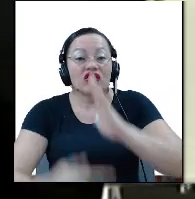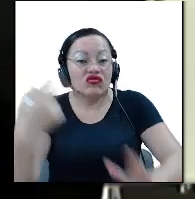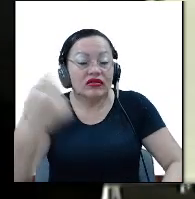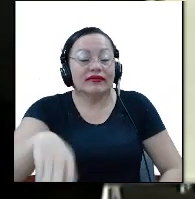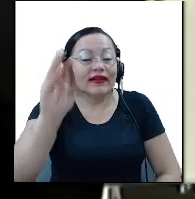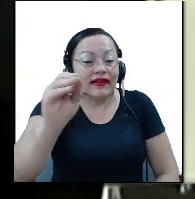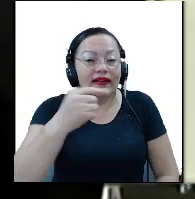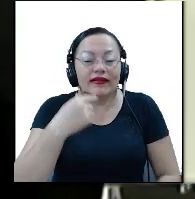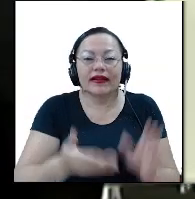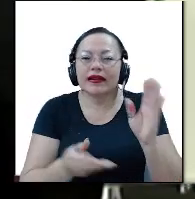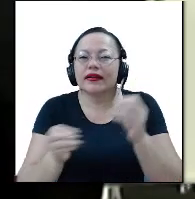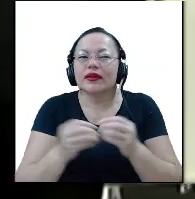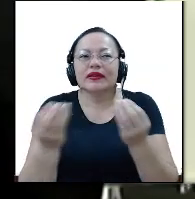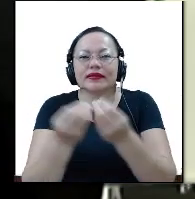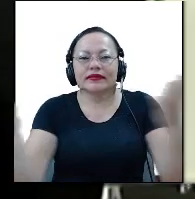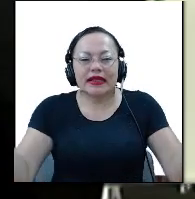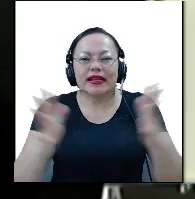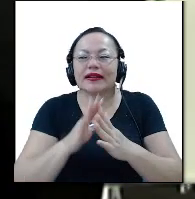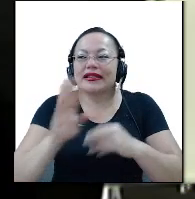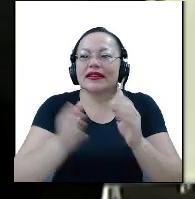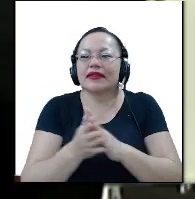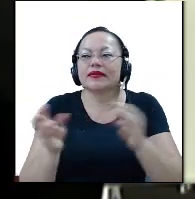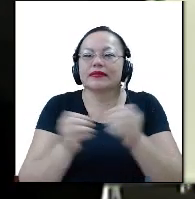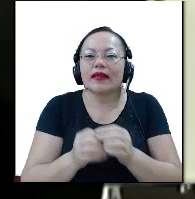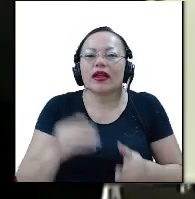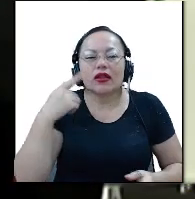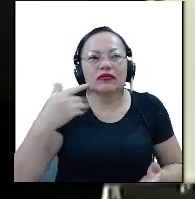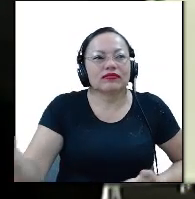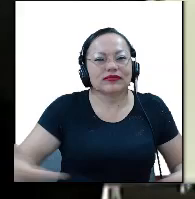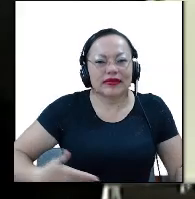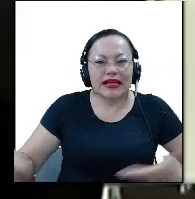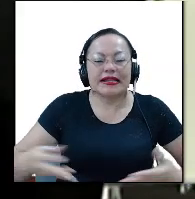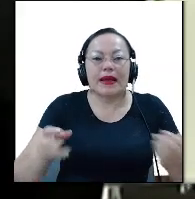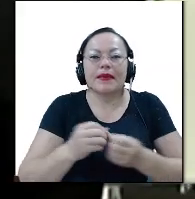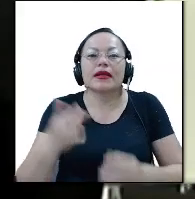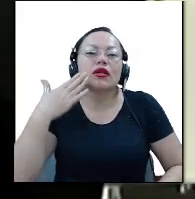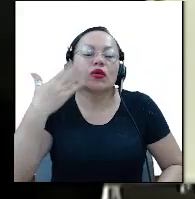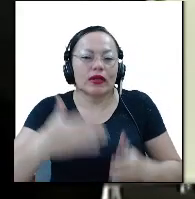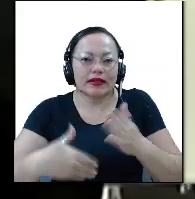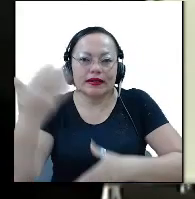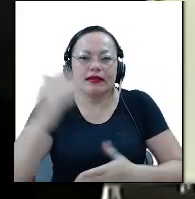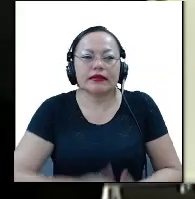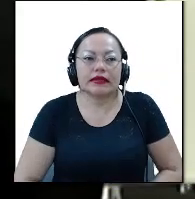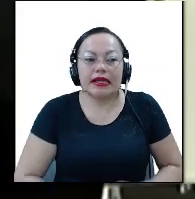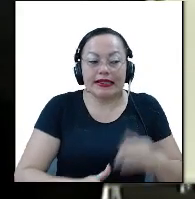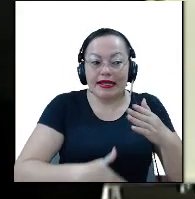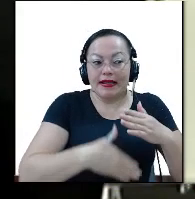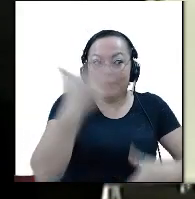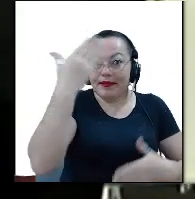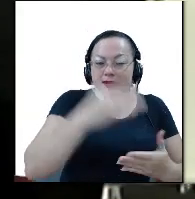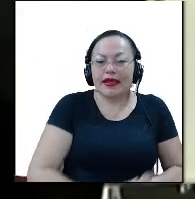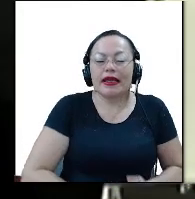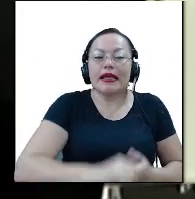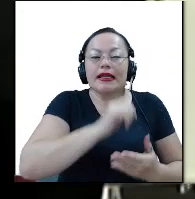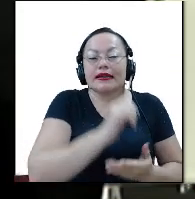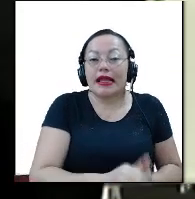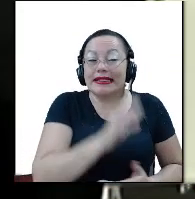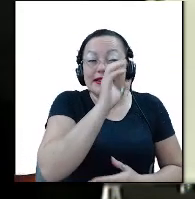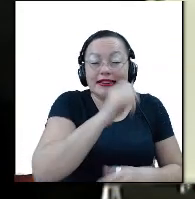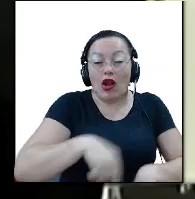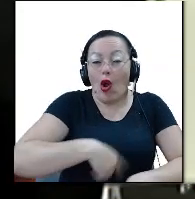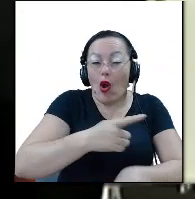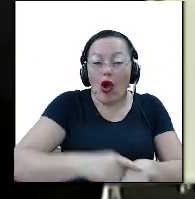bebidas embriagantes en espacios abiertos y establecimientos de comercio a partir de las 0 horas del día 27 de